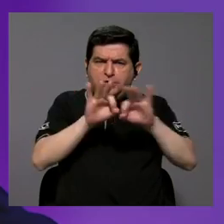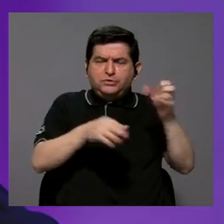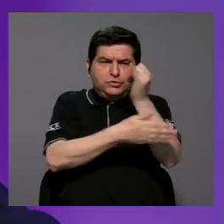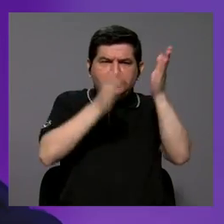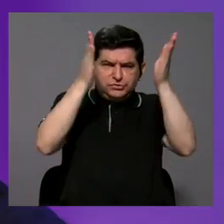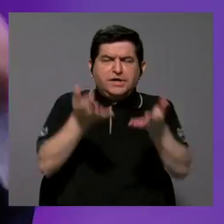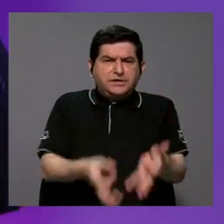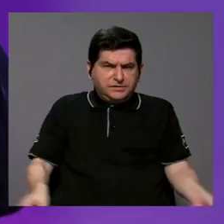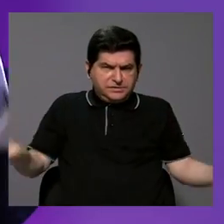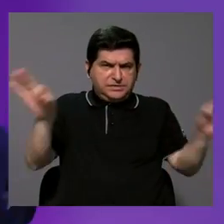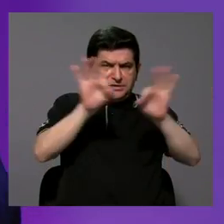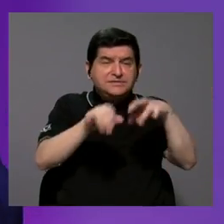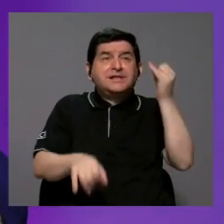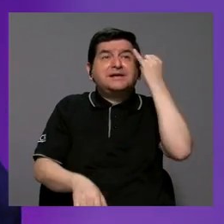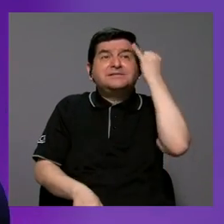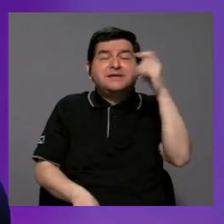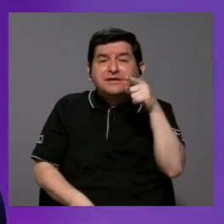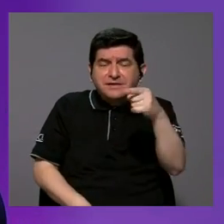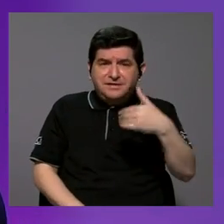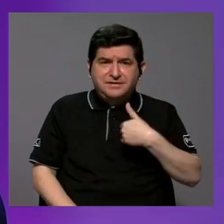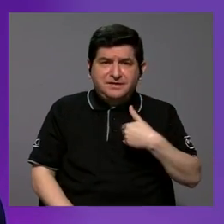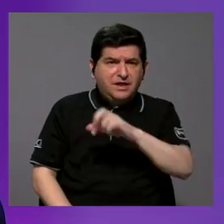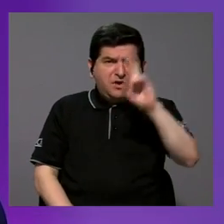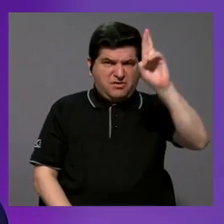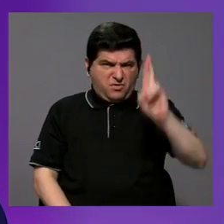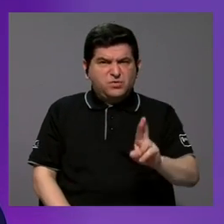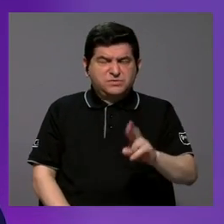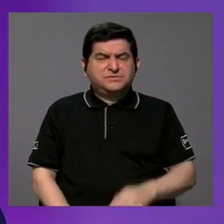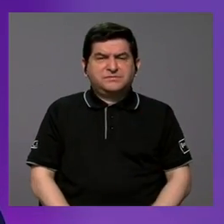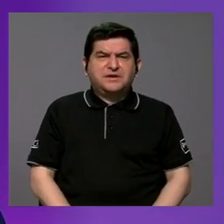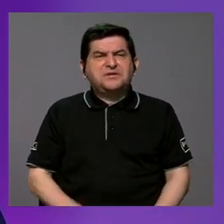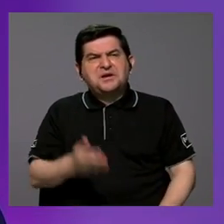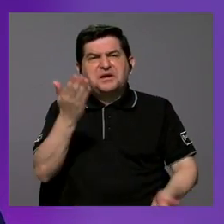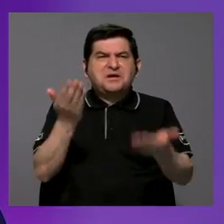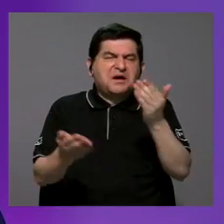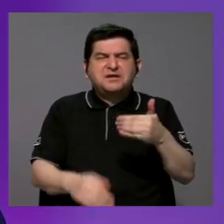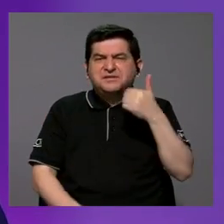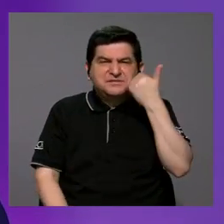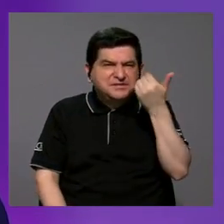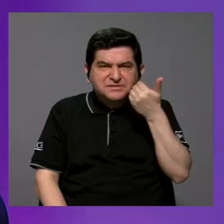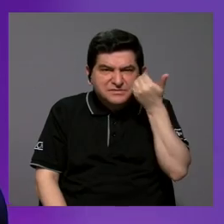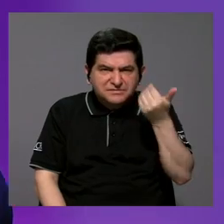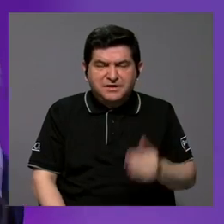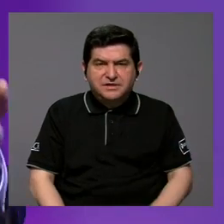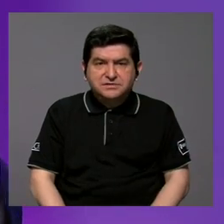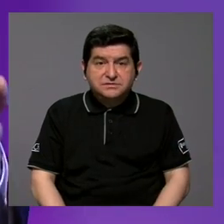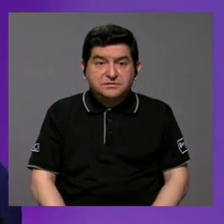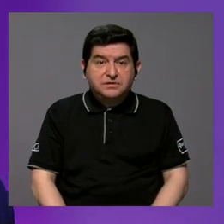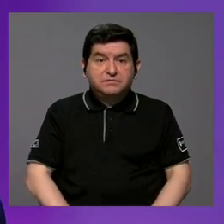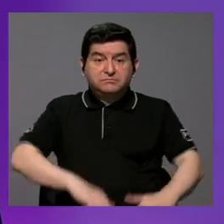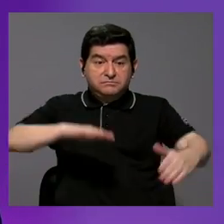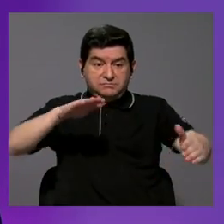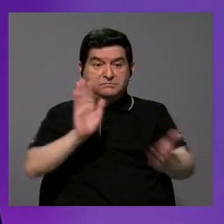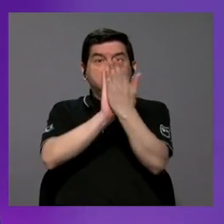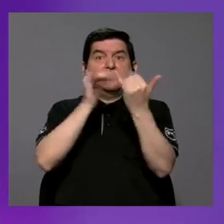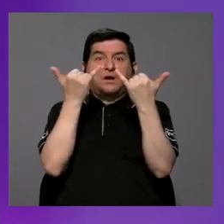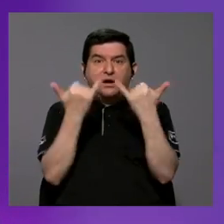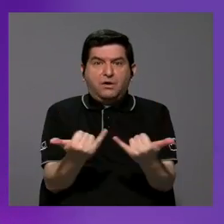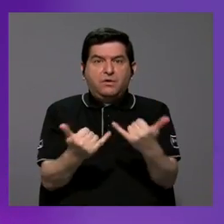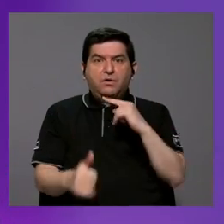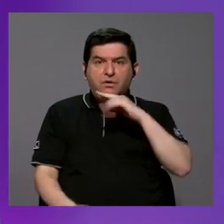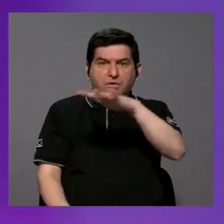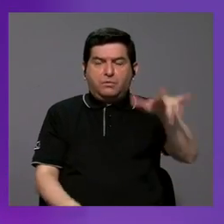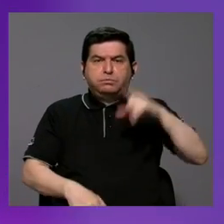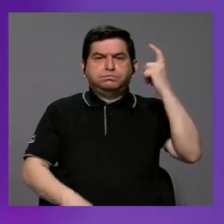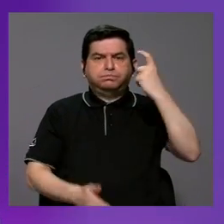artistas. Que esa idea que tenías de que Costa Rica era tal vez no tan fácil, te empezaste a enfrentar también a una